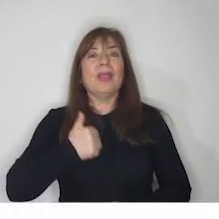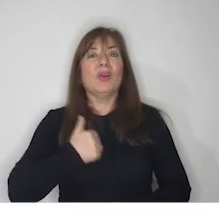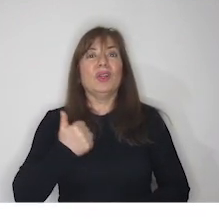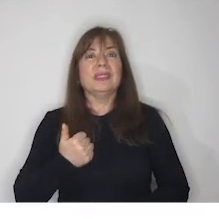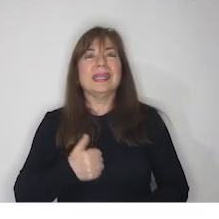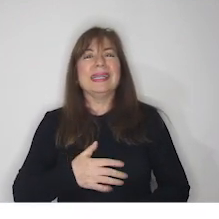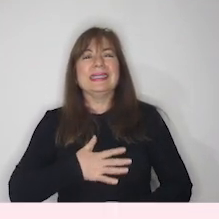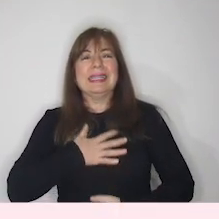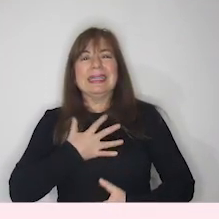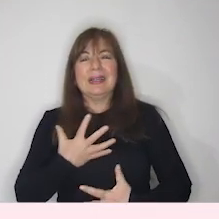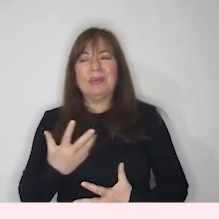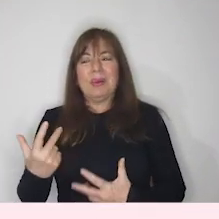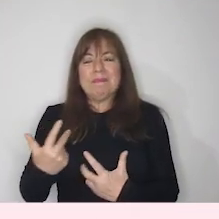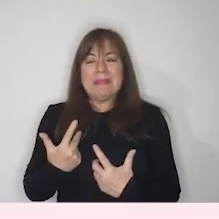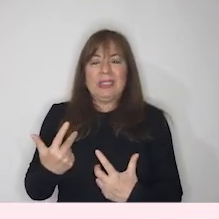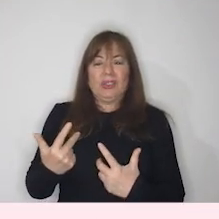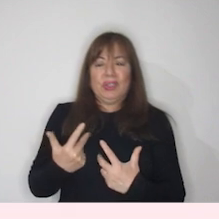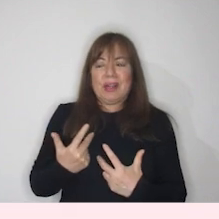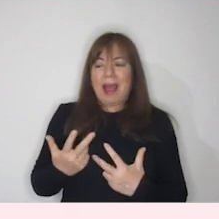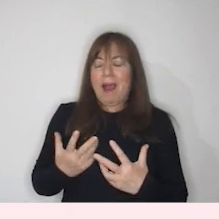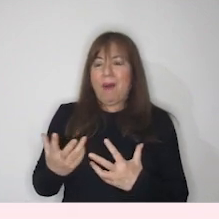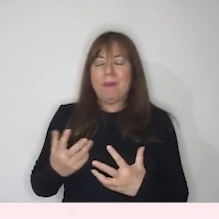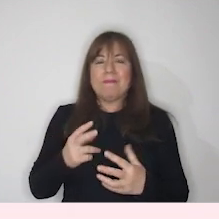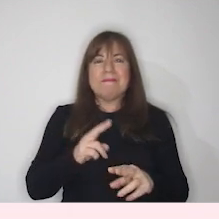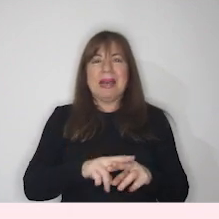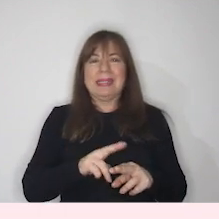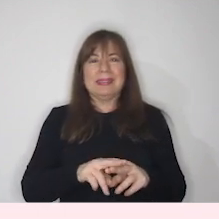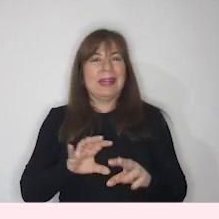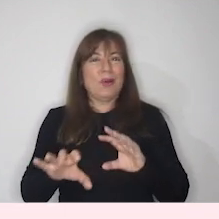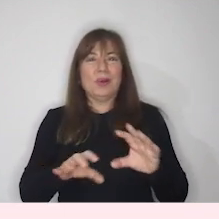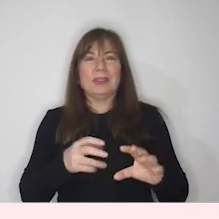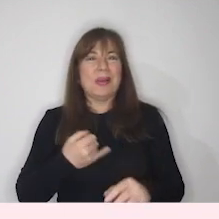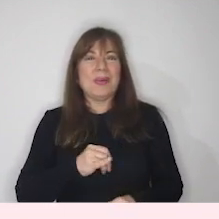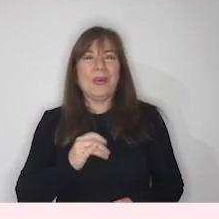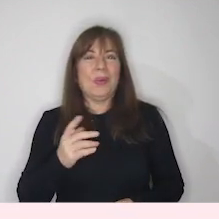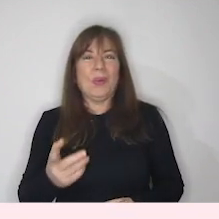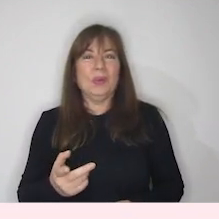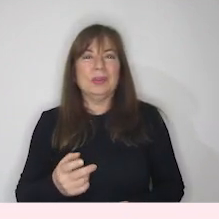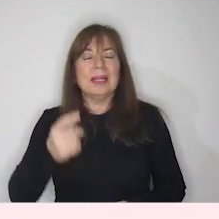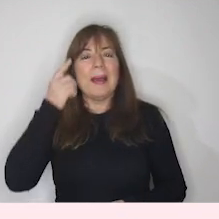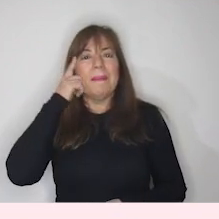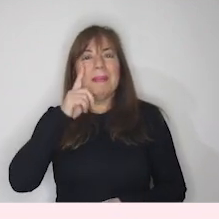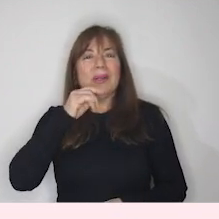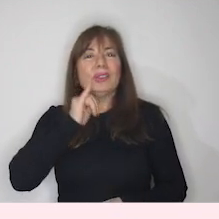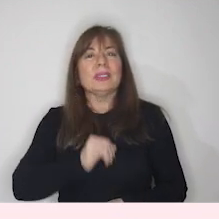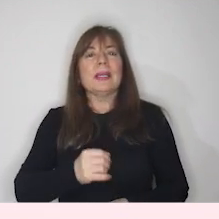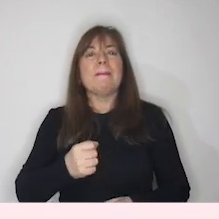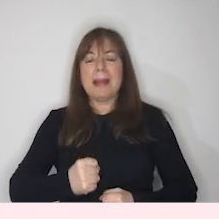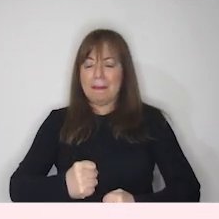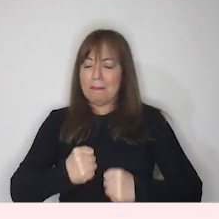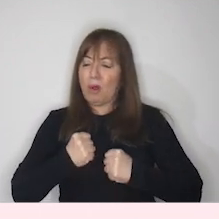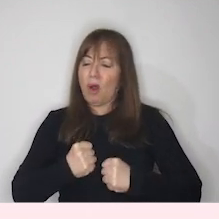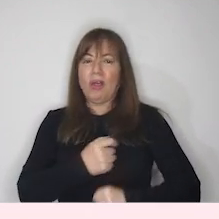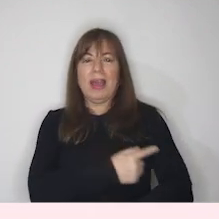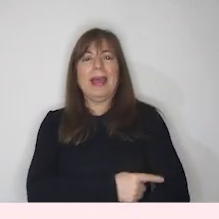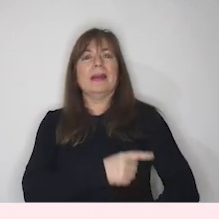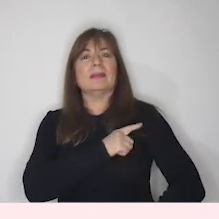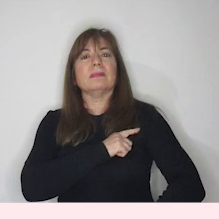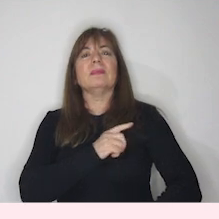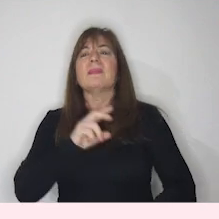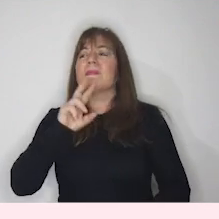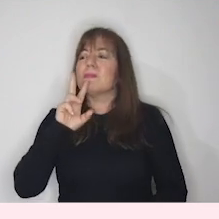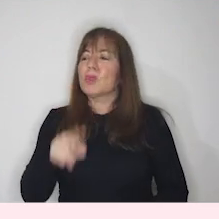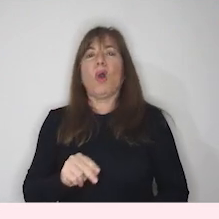de consentimiento y tienes el permiso del otro. Muchos adolescentes se sienten presionados para realizar ciertas cosas que no